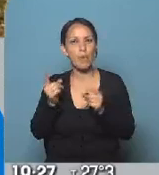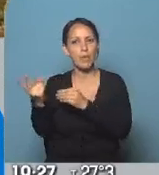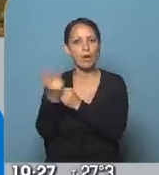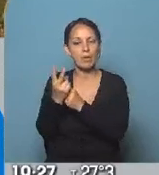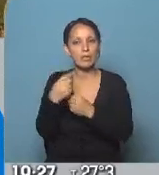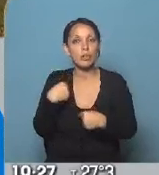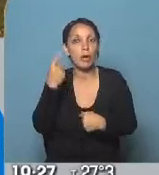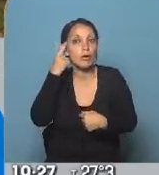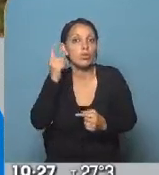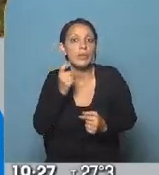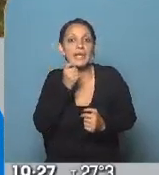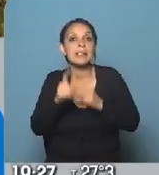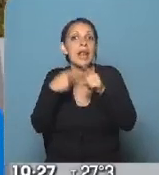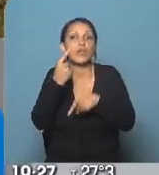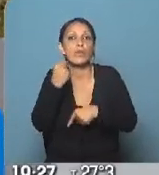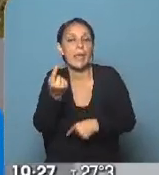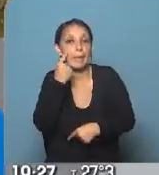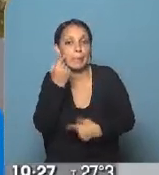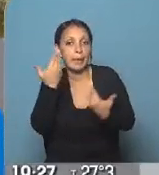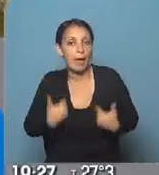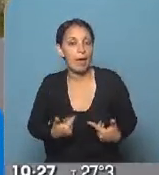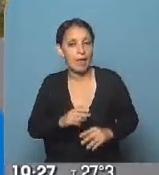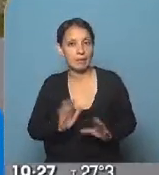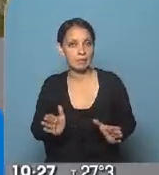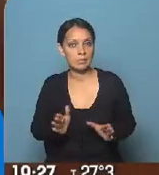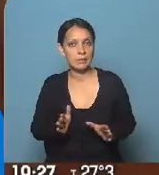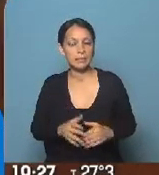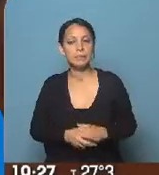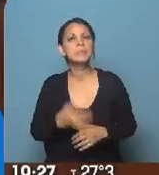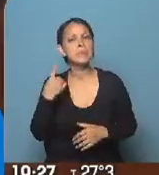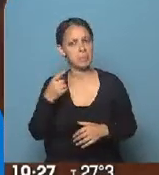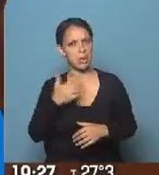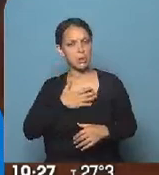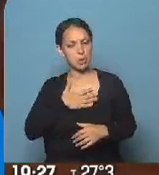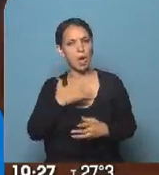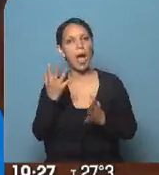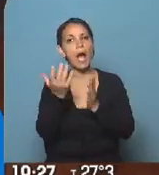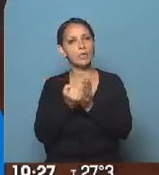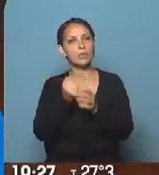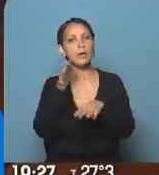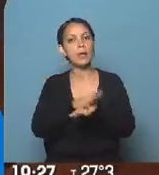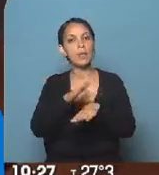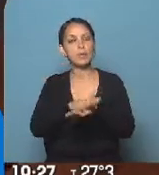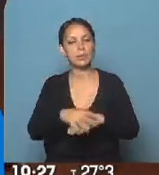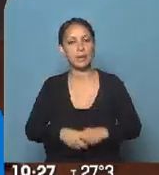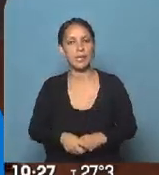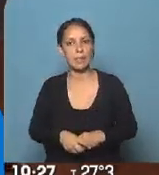siguiente, una cosa muy, muy dramática. Y bueno, pero yo tomé esa responsabilidad y